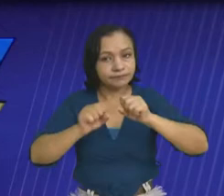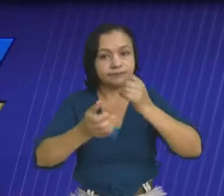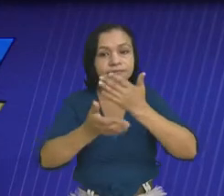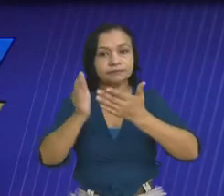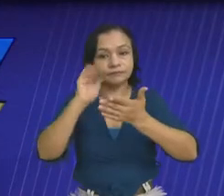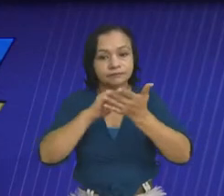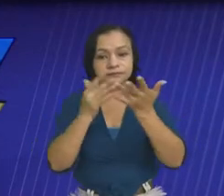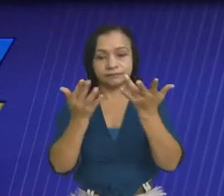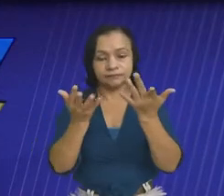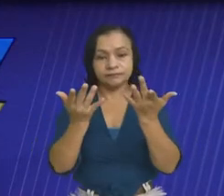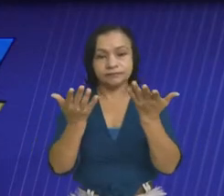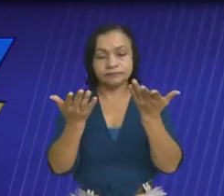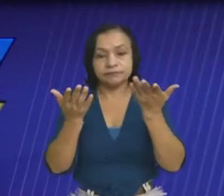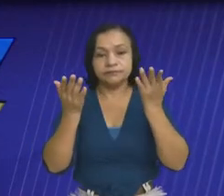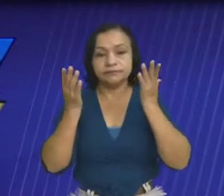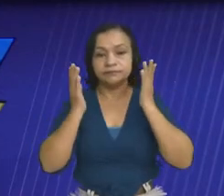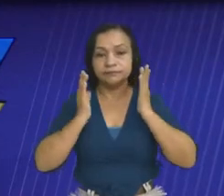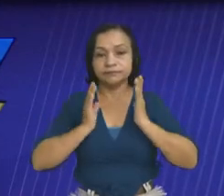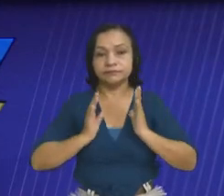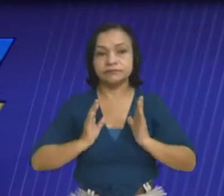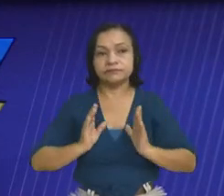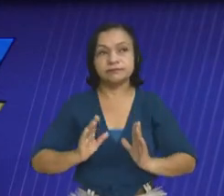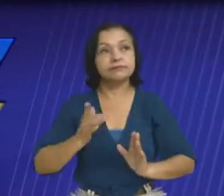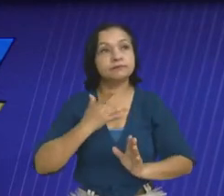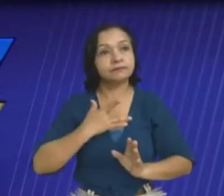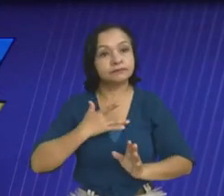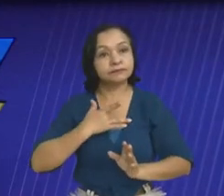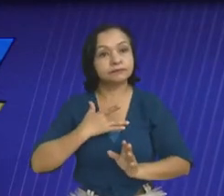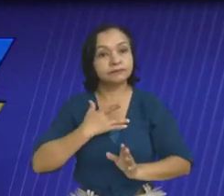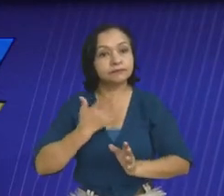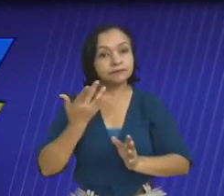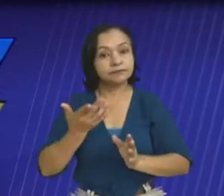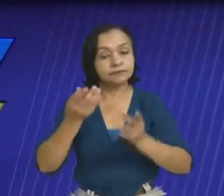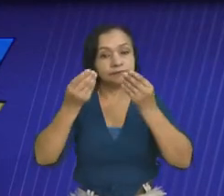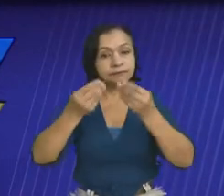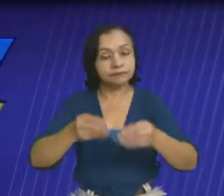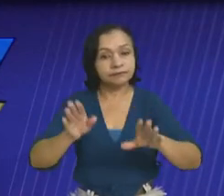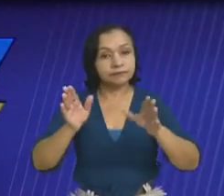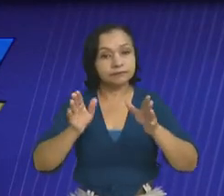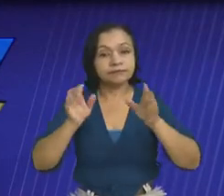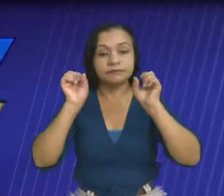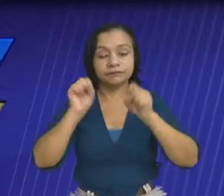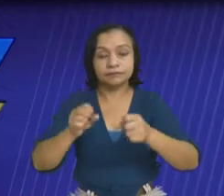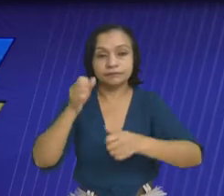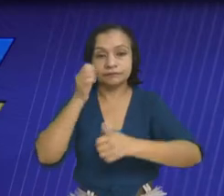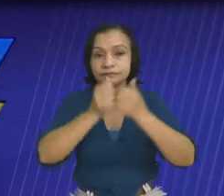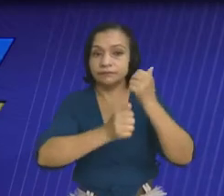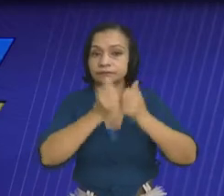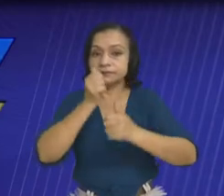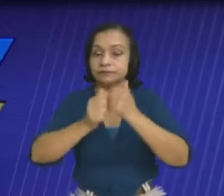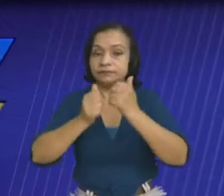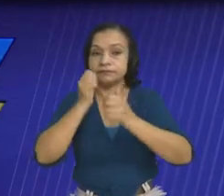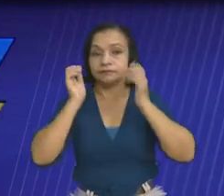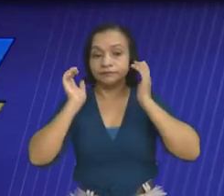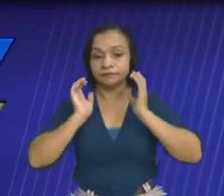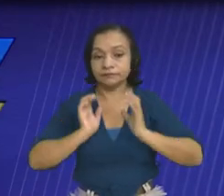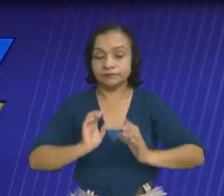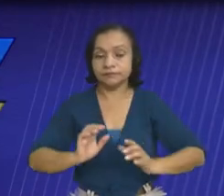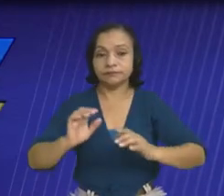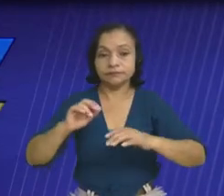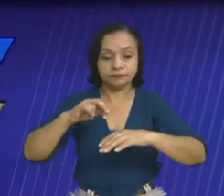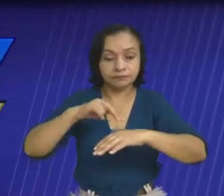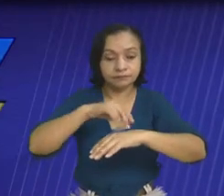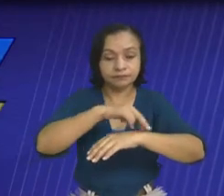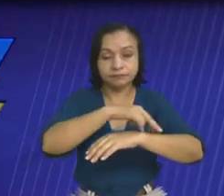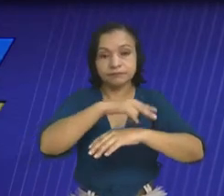ese movimiento de algún miembro. No necesariamente tiene que ser solo la pérdida del miembro. Pueden haber afectaciones que restringen tus movimientos,